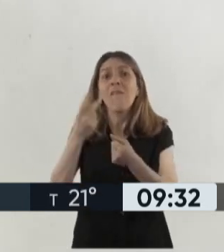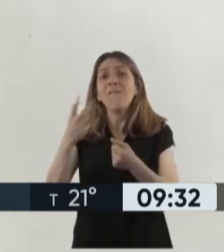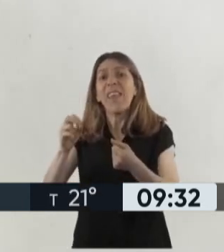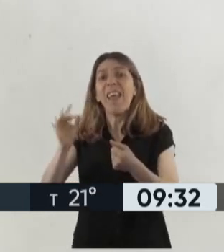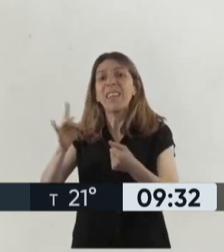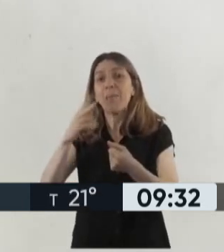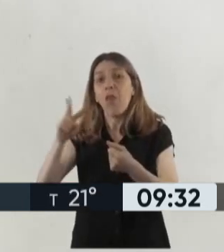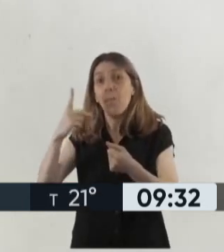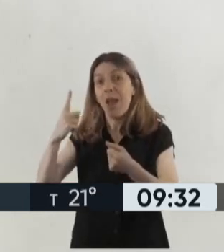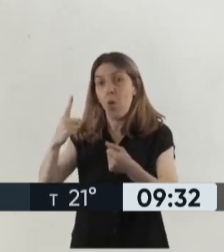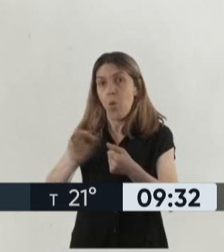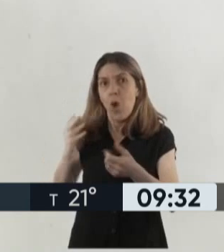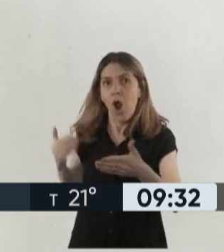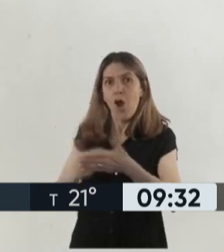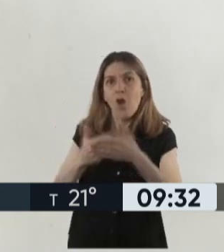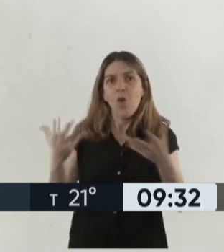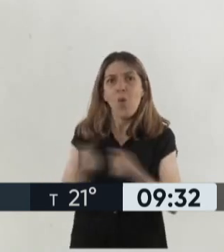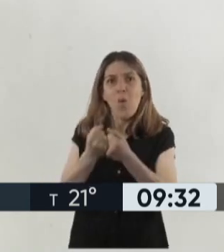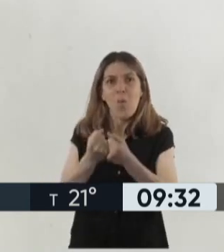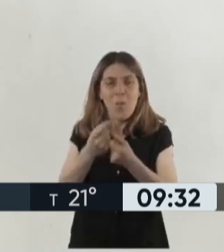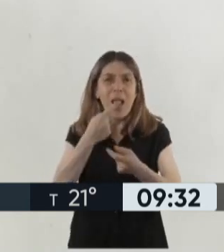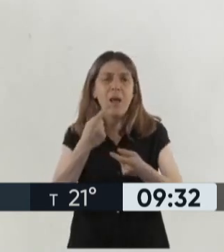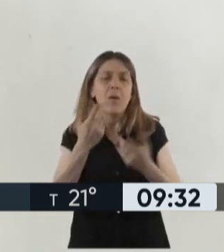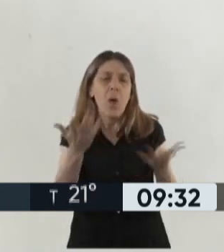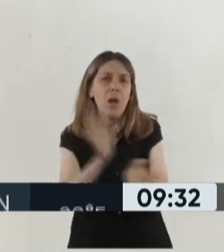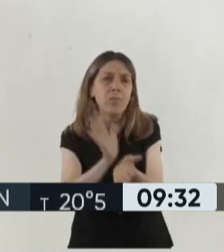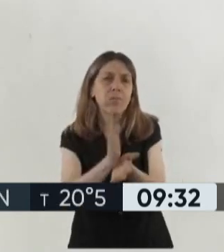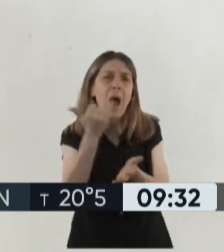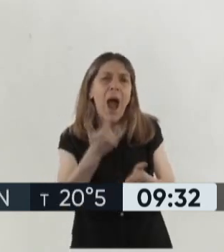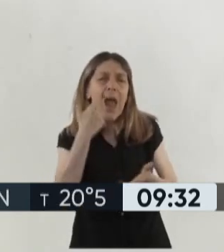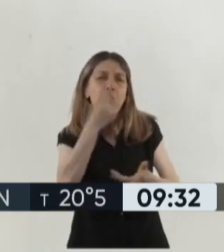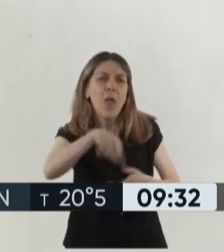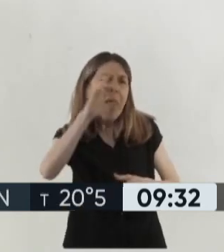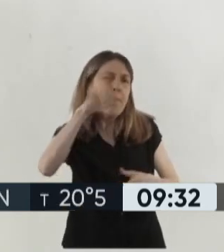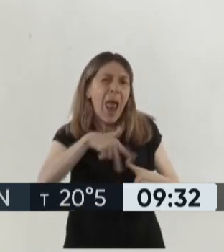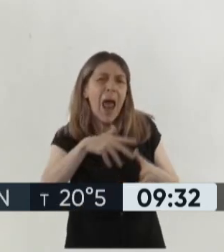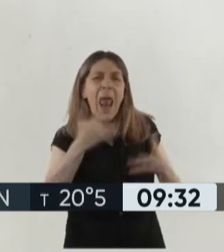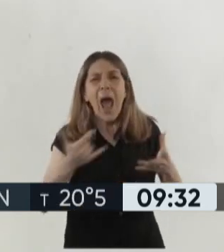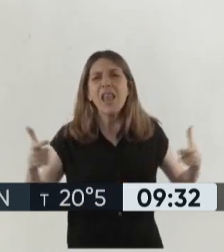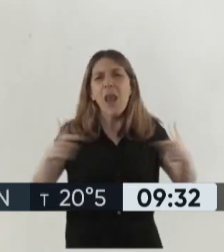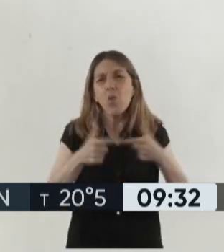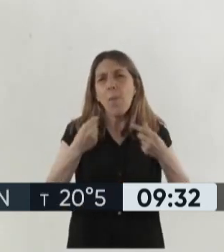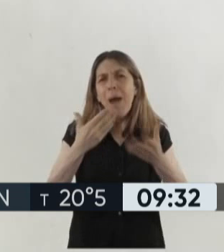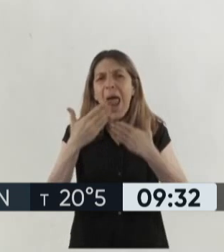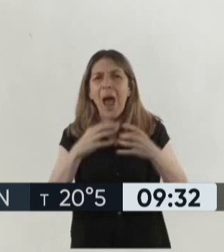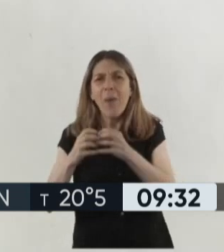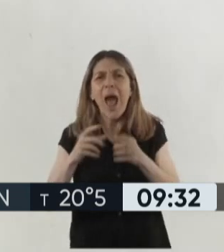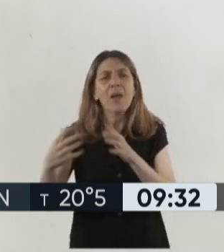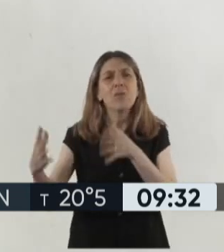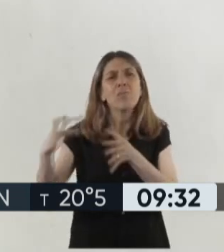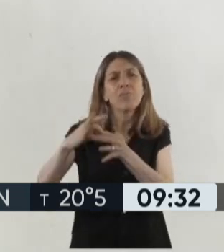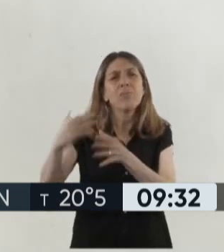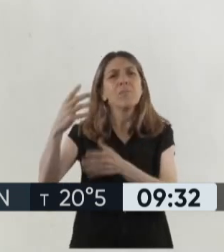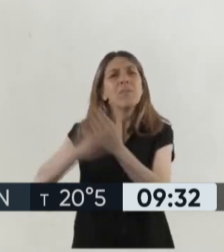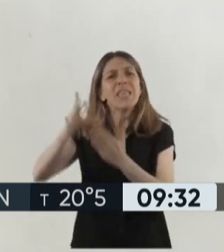¿Hay preocupación en el gobierno por eso? ¿Cómo lo están manejando? Y si hay alguna... Sé que hay una mesa de negociaciones con el Ministerio de Desarrollo Social, pero